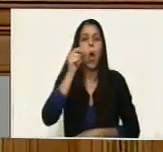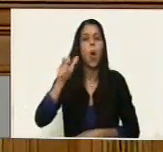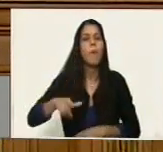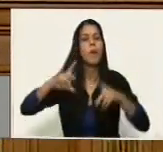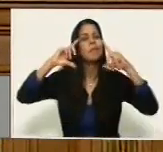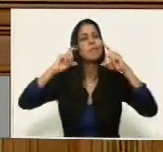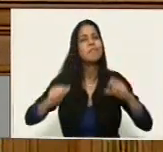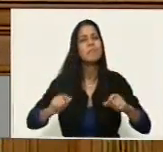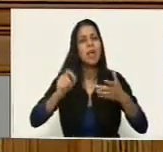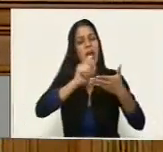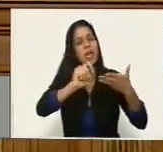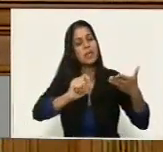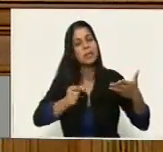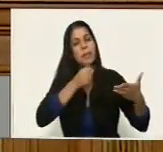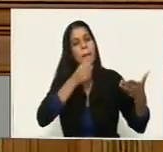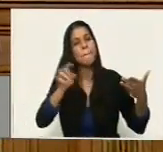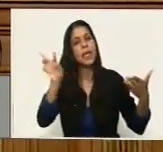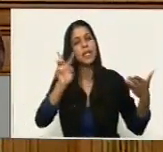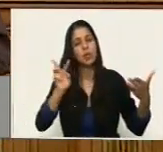venezolano,